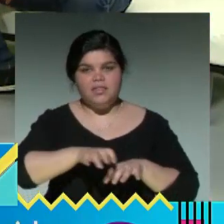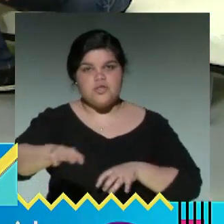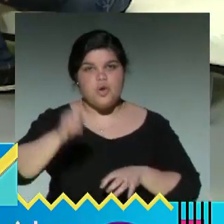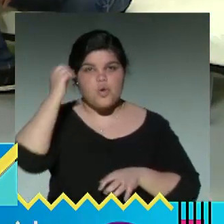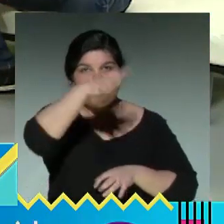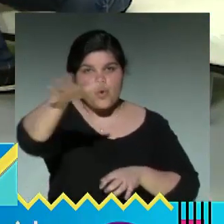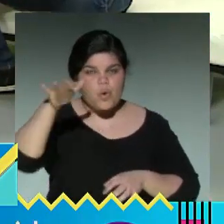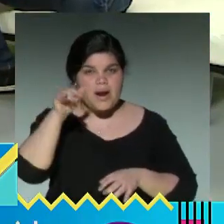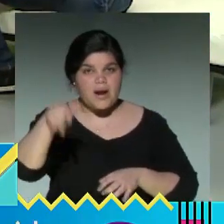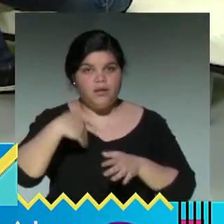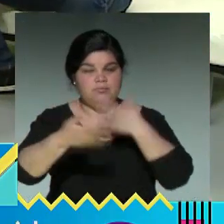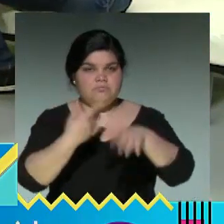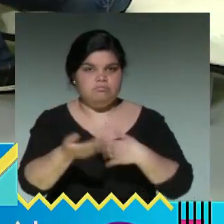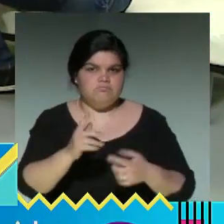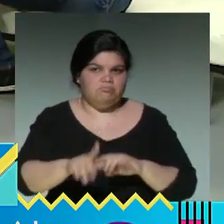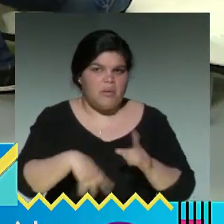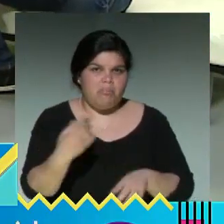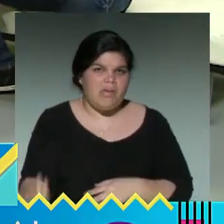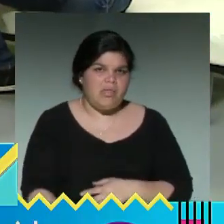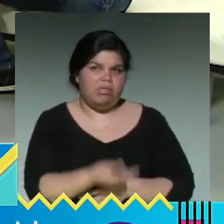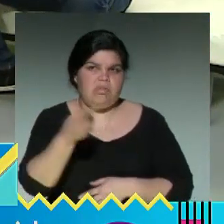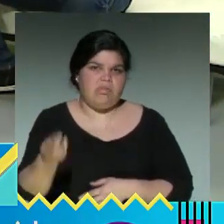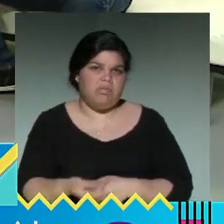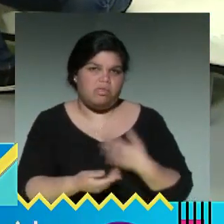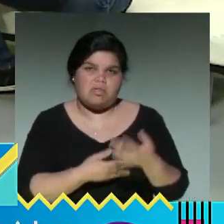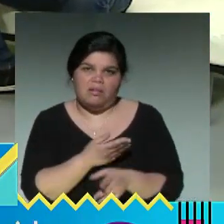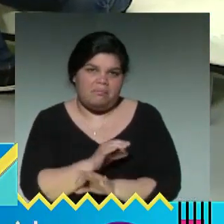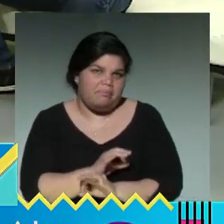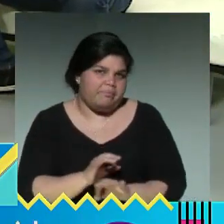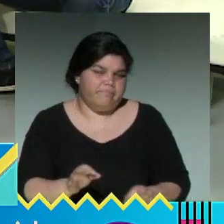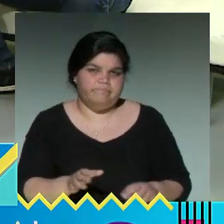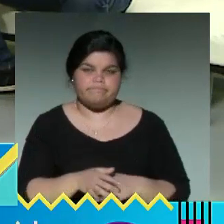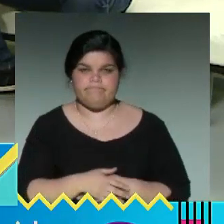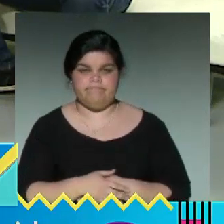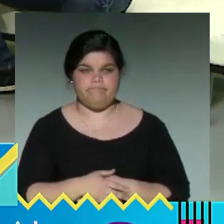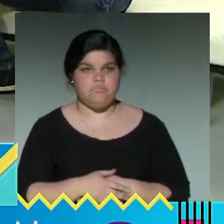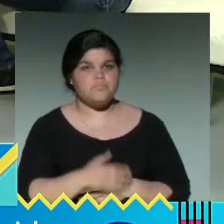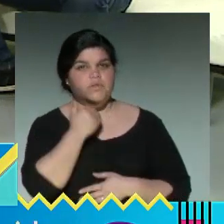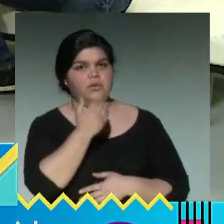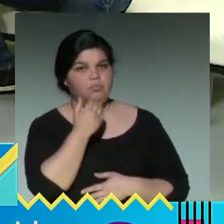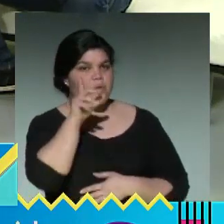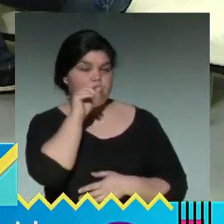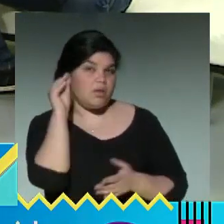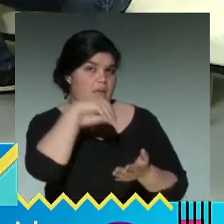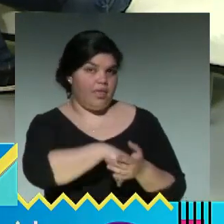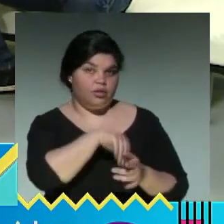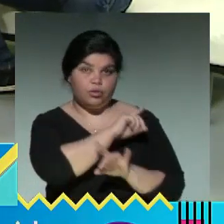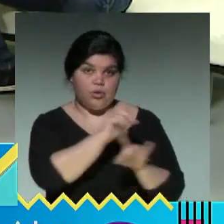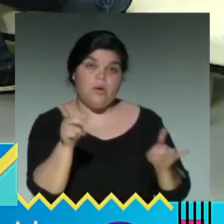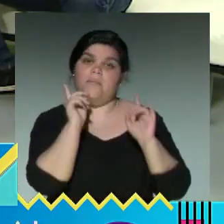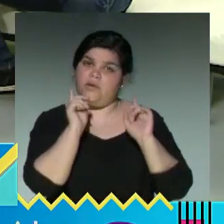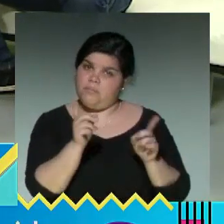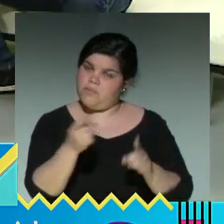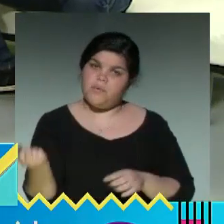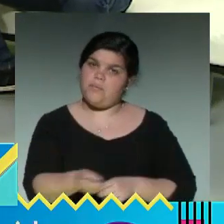que quedó solo en una iniciativa nada más. Bueno, yo no quedó dentro del tweet, pero lo quería resaltar también, me parece que está bueno.